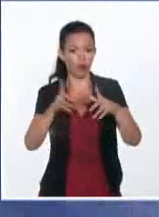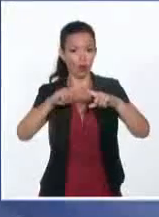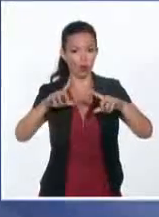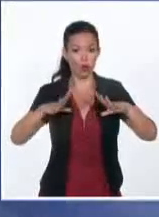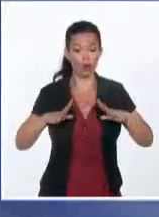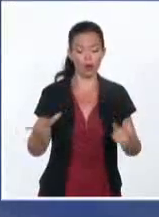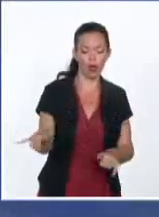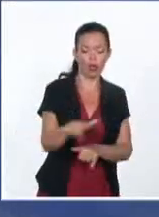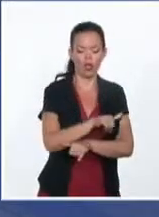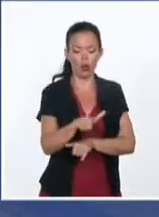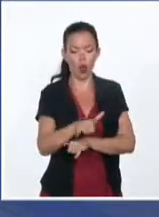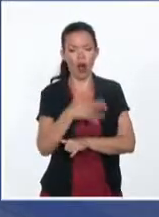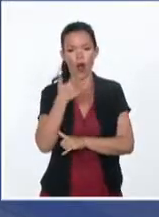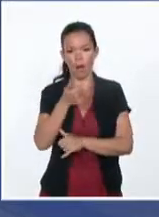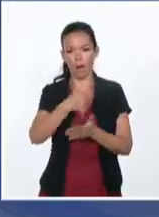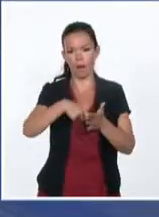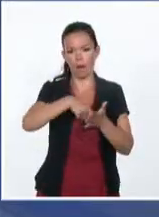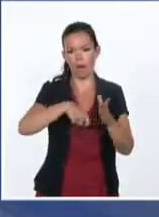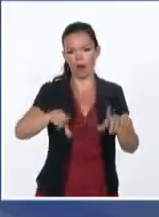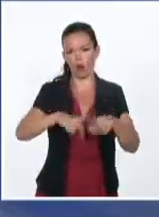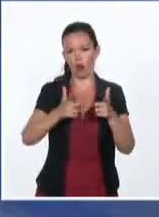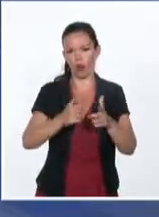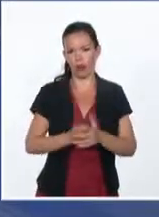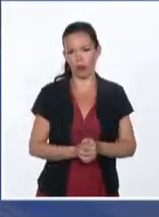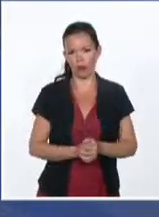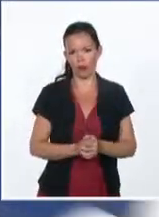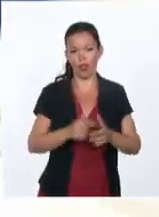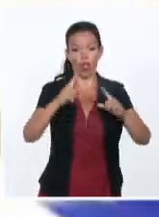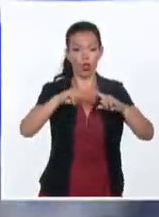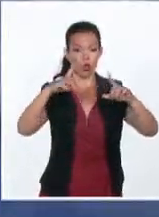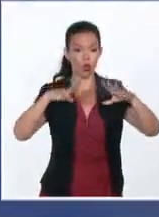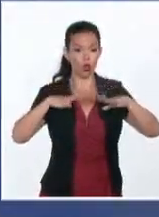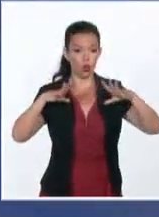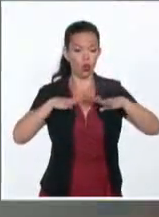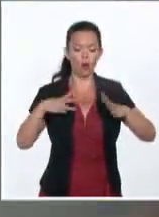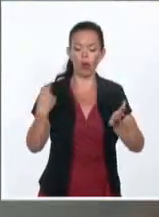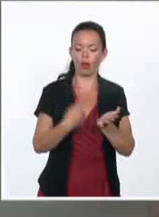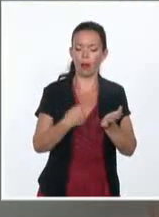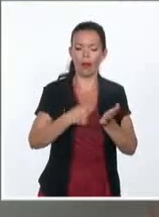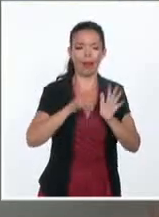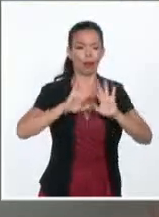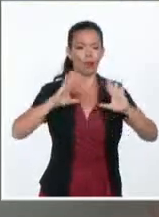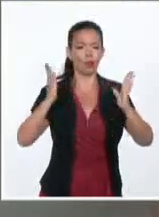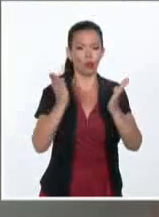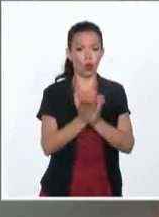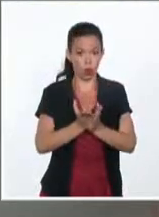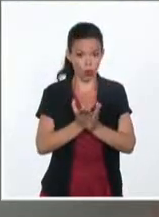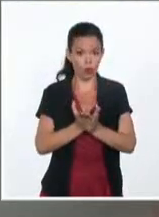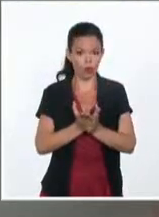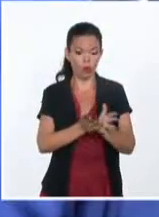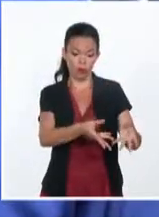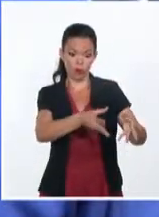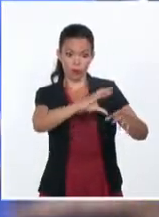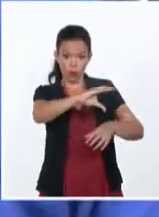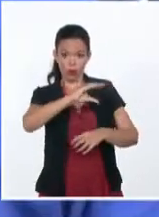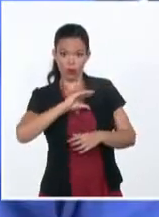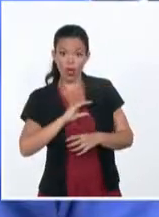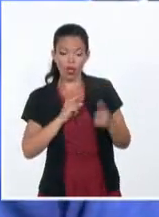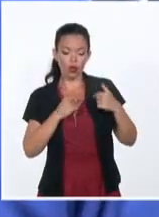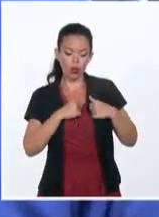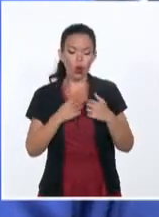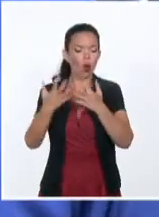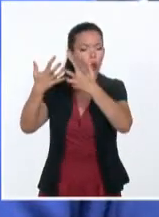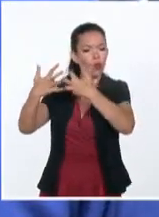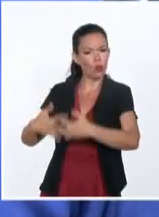productiva del colectivo. Con el turismo está financiando todos sus insumos para yo producir todos los productos, toallas,